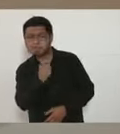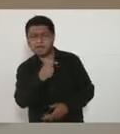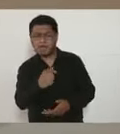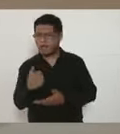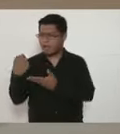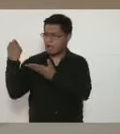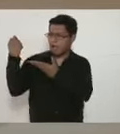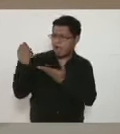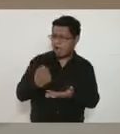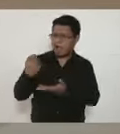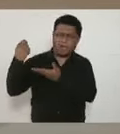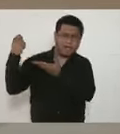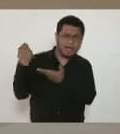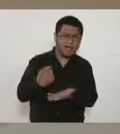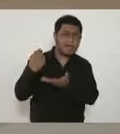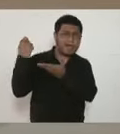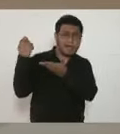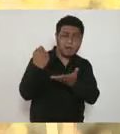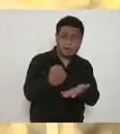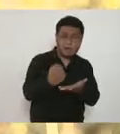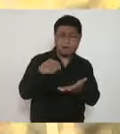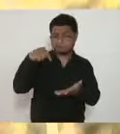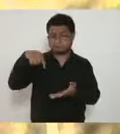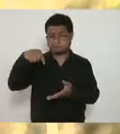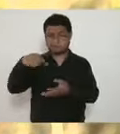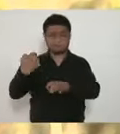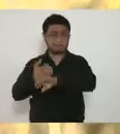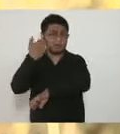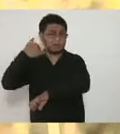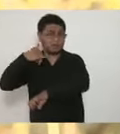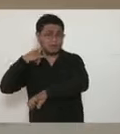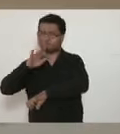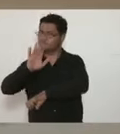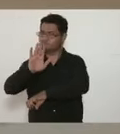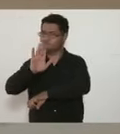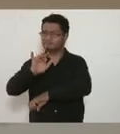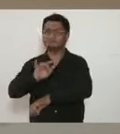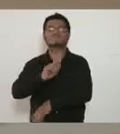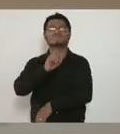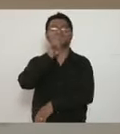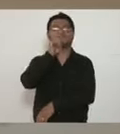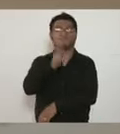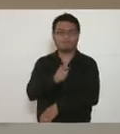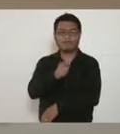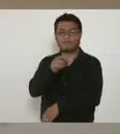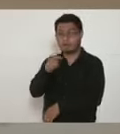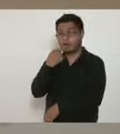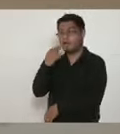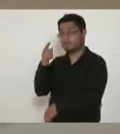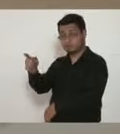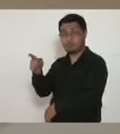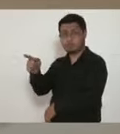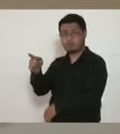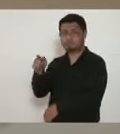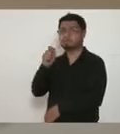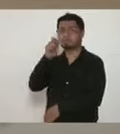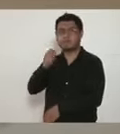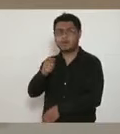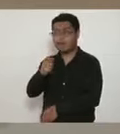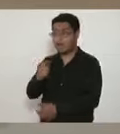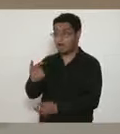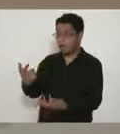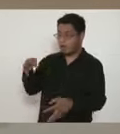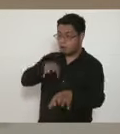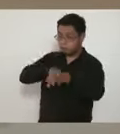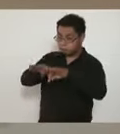inversión para Yucatán, significa, como aquí lo dijo Guadalupe Phillips, crear muchos